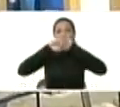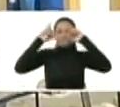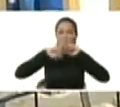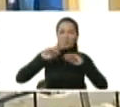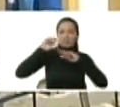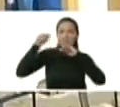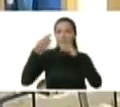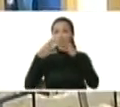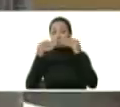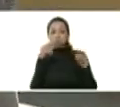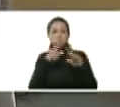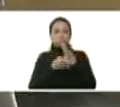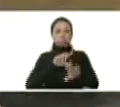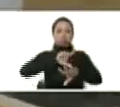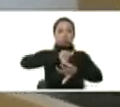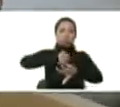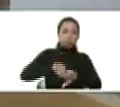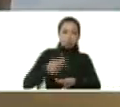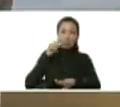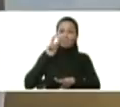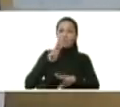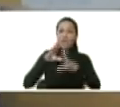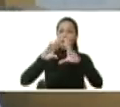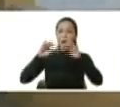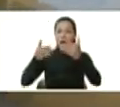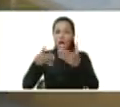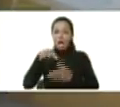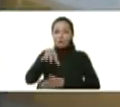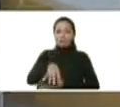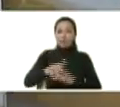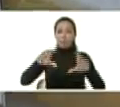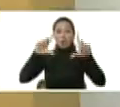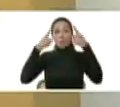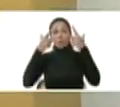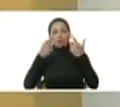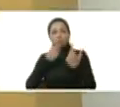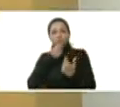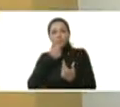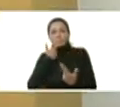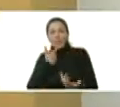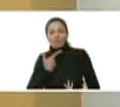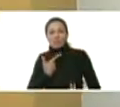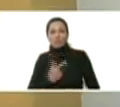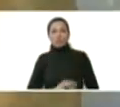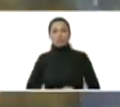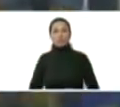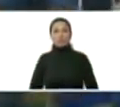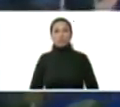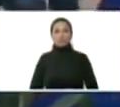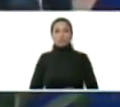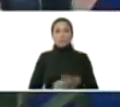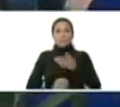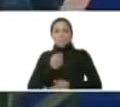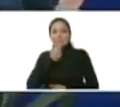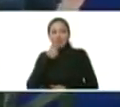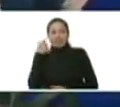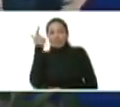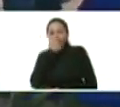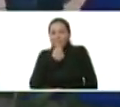Después de todo este tiempo, ver este estado, La Guaira, que está más hermoso que